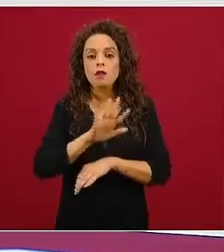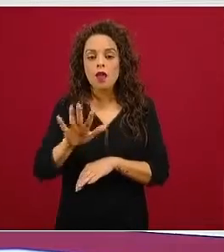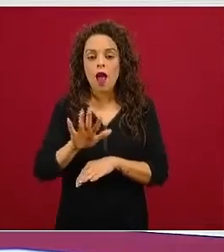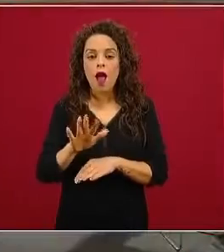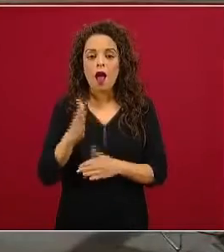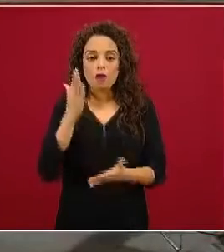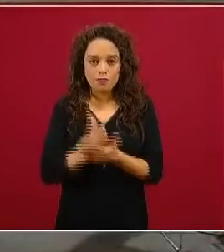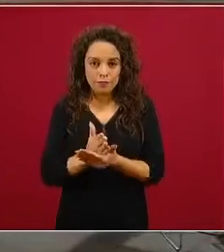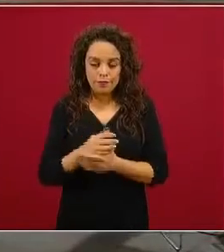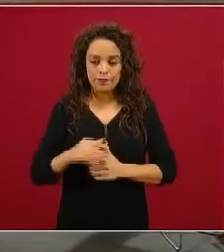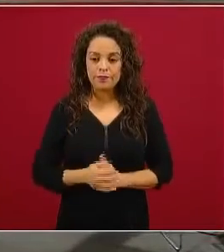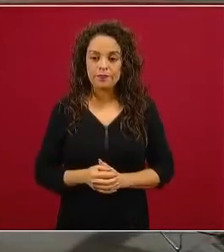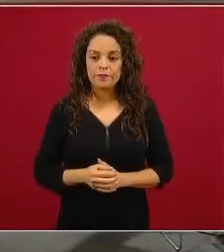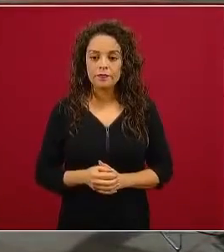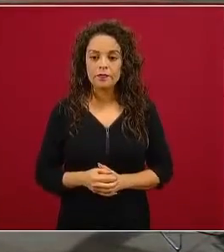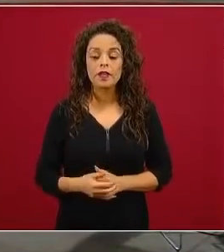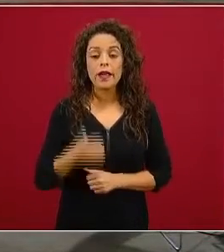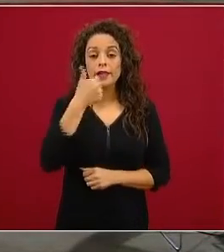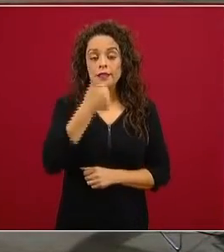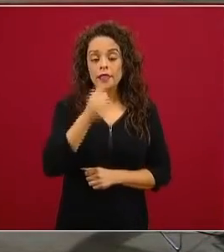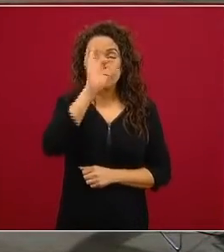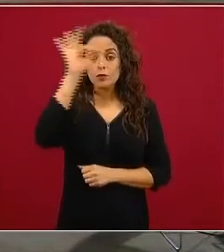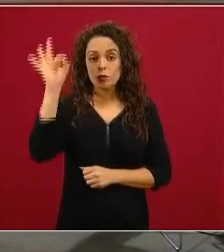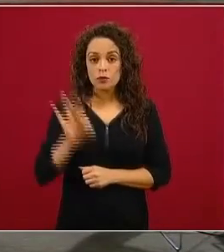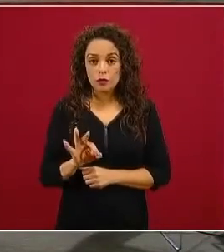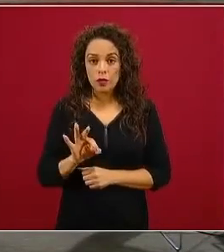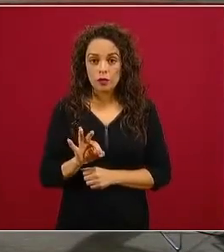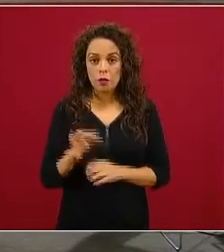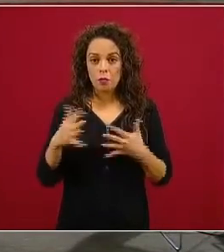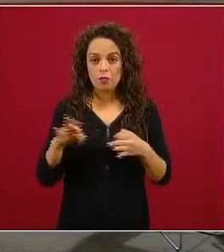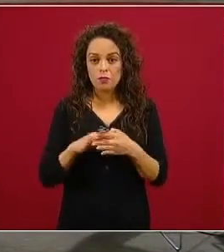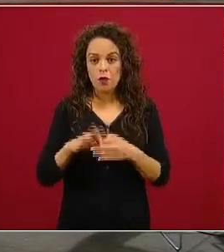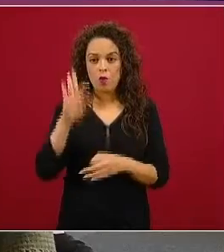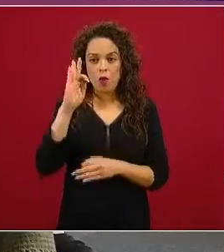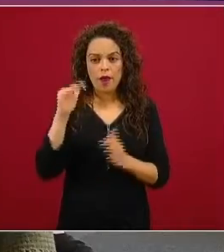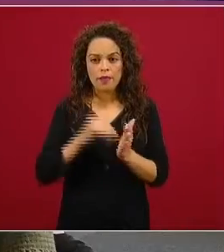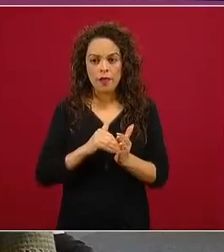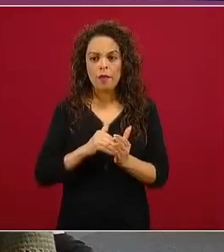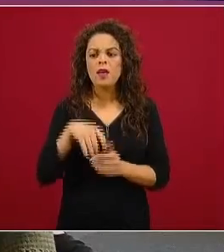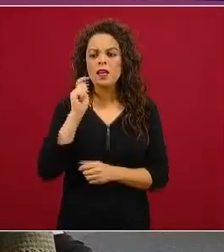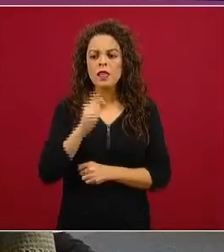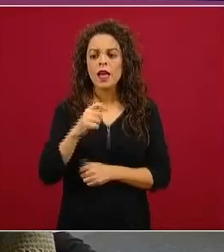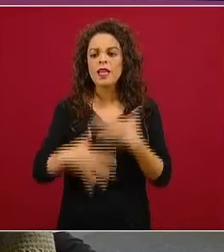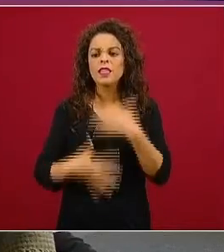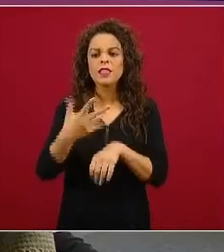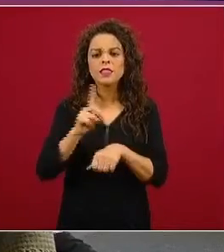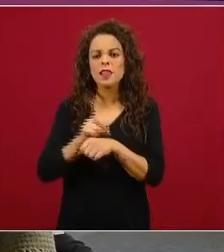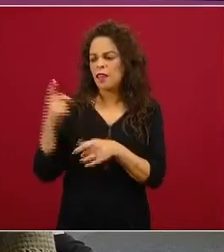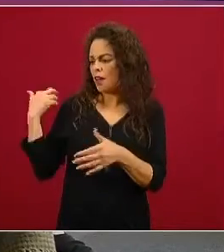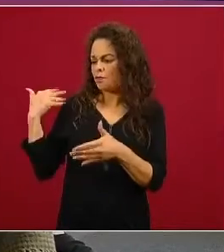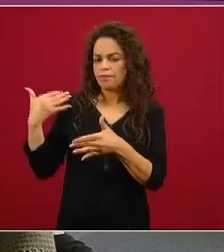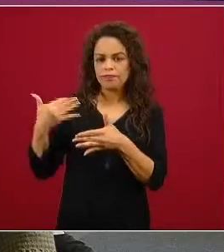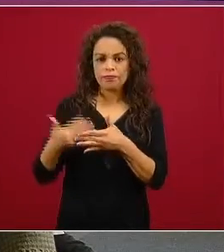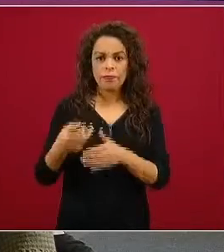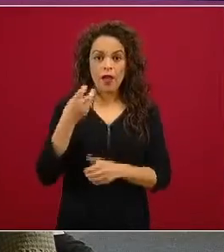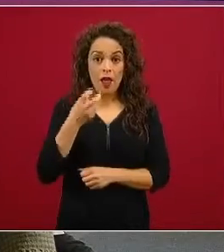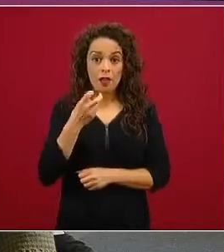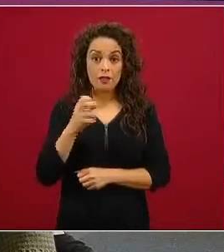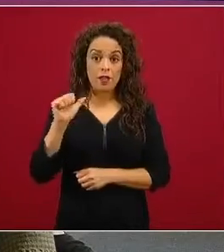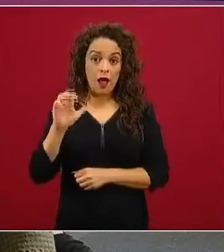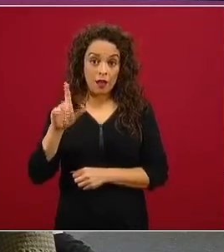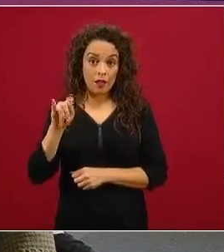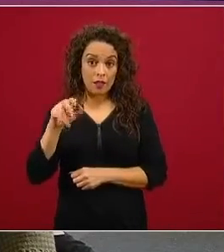datos que se presentan aquí. Vamos a ver si esto se mantiene. Podría ser que esta reducción no fuera tan grande, de